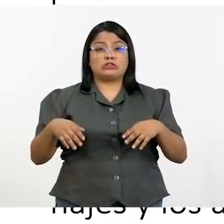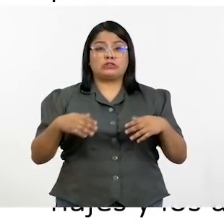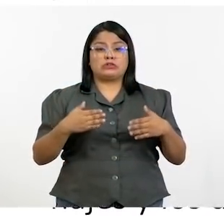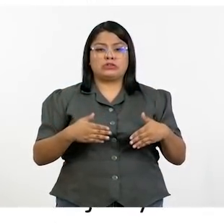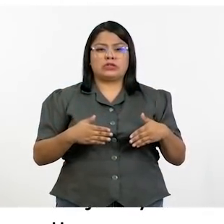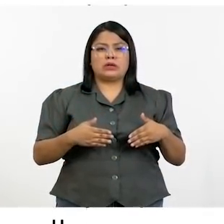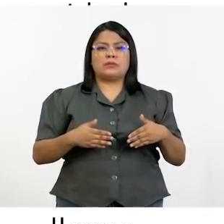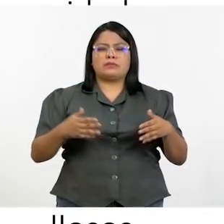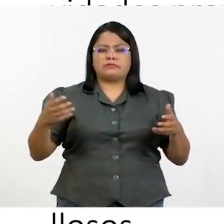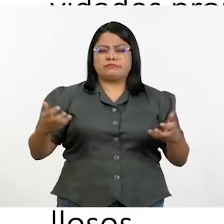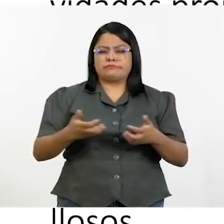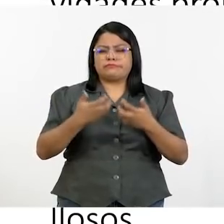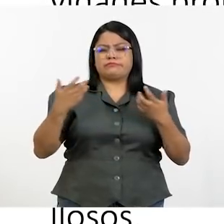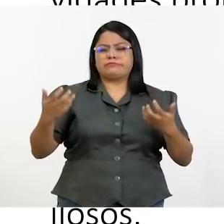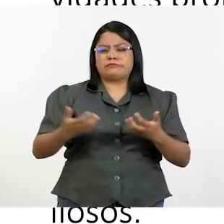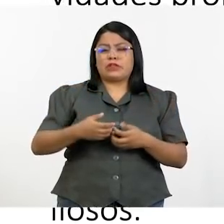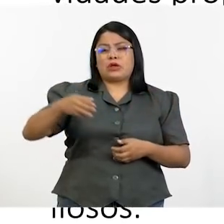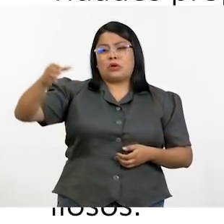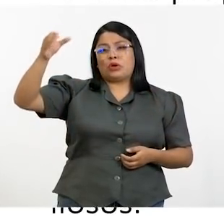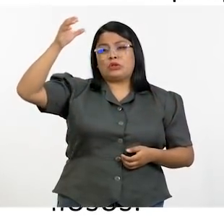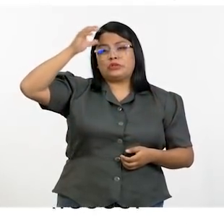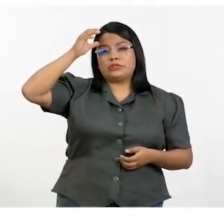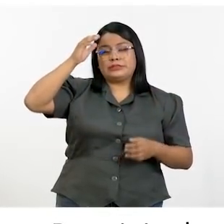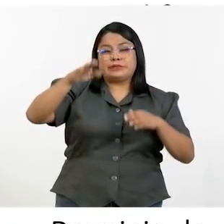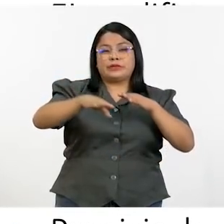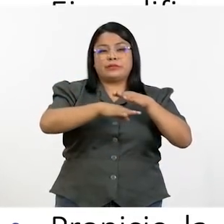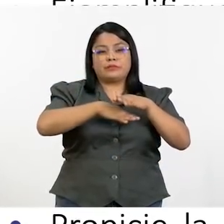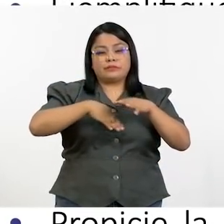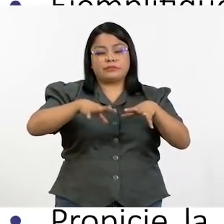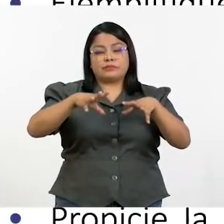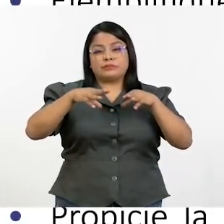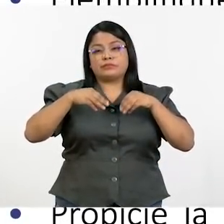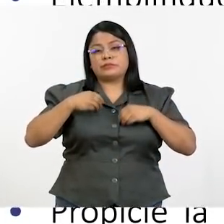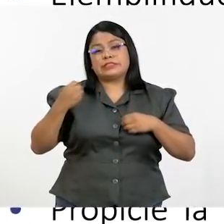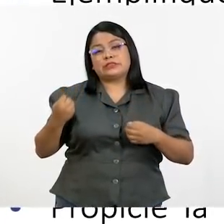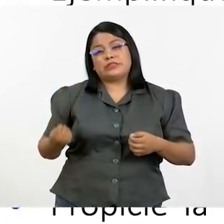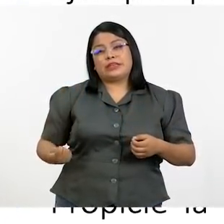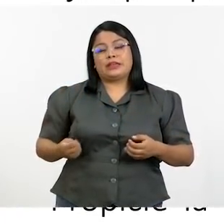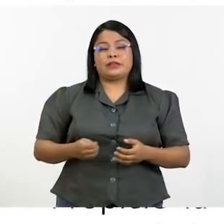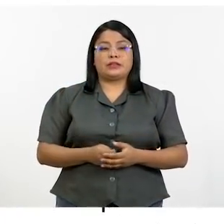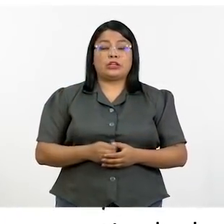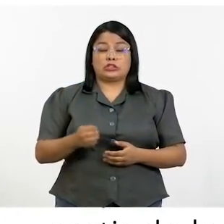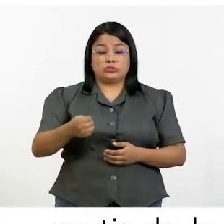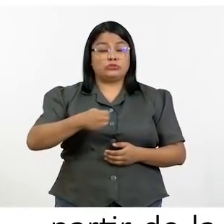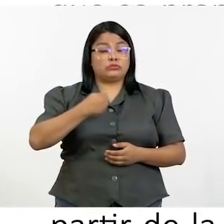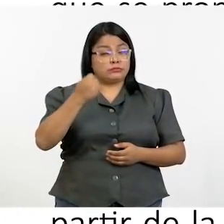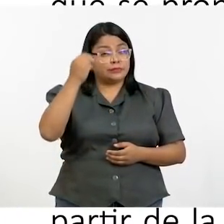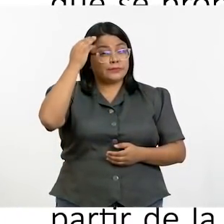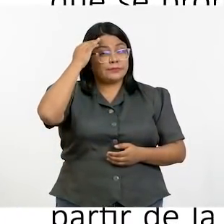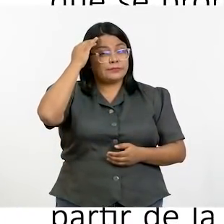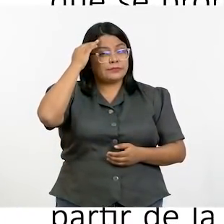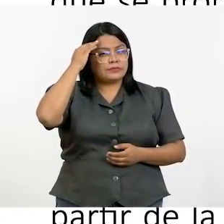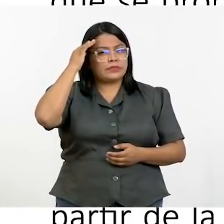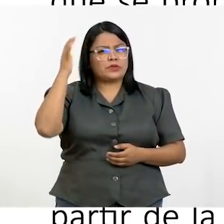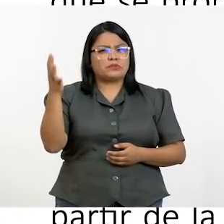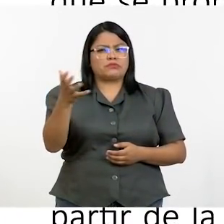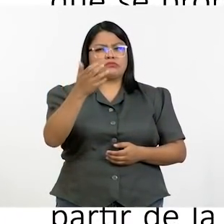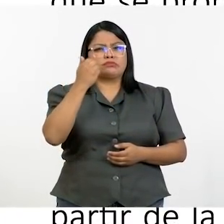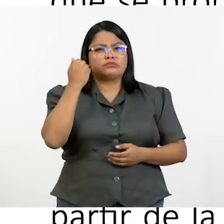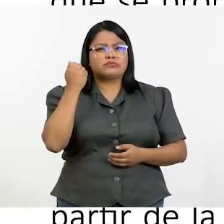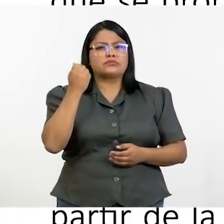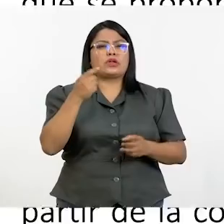utilidad para indagar sobre los conocimientos básicos que posee el estudiantado y que son importantes para alcanzar